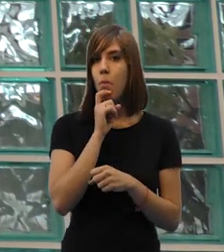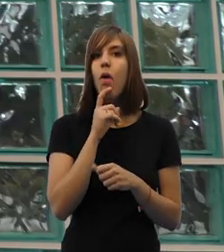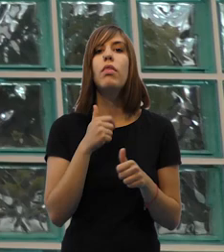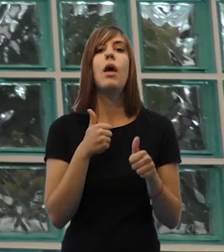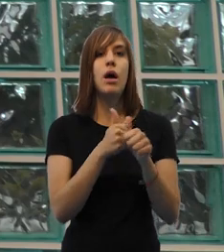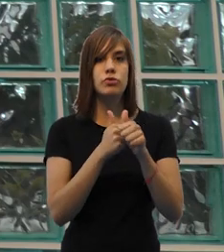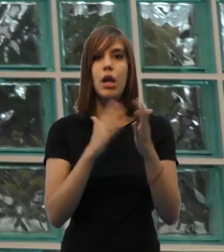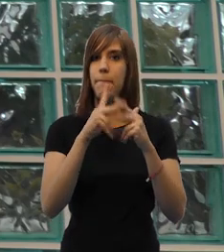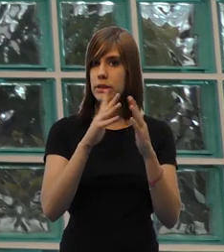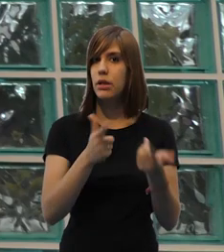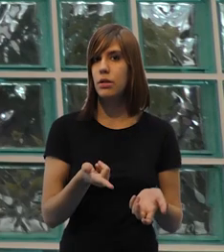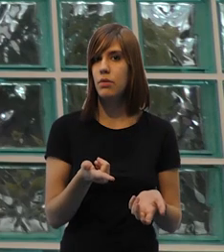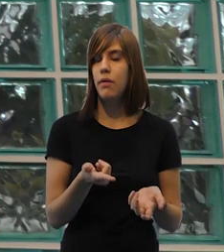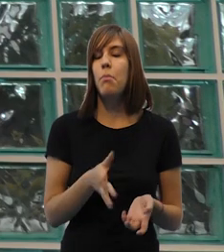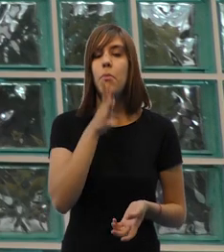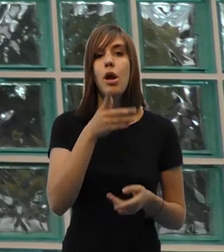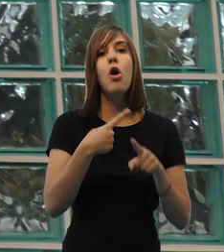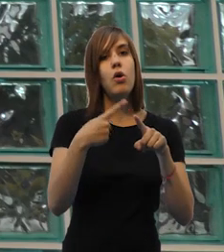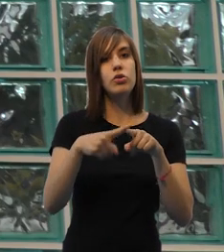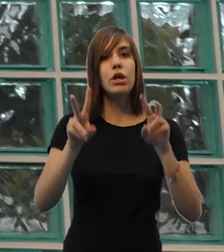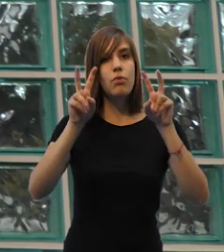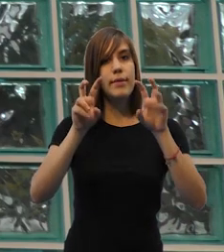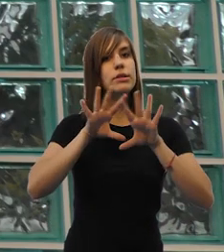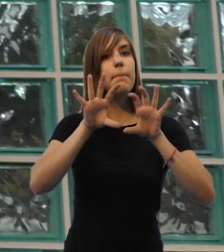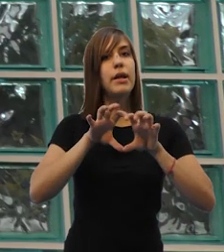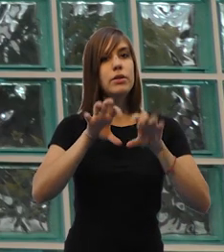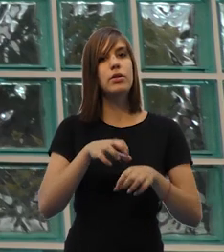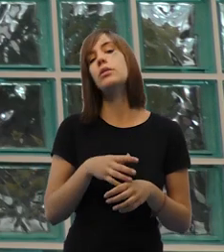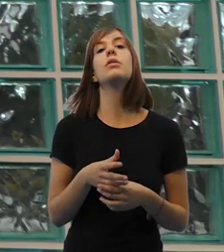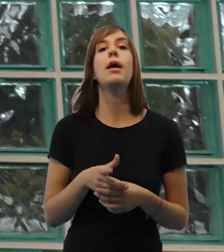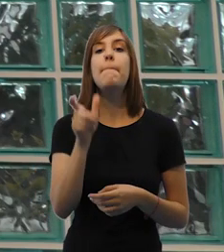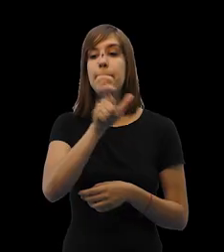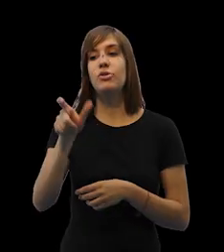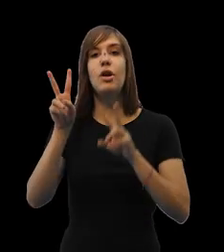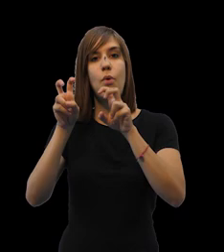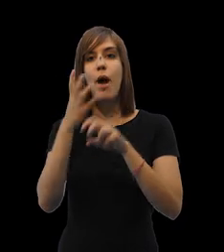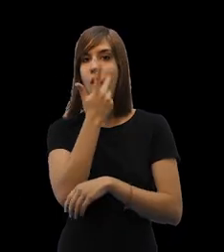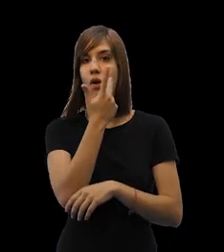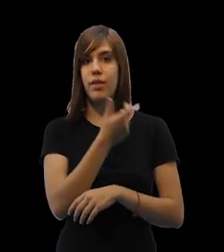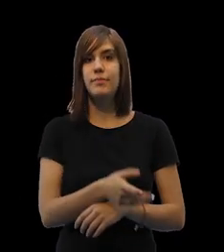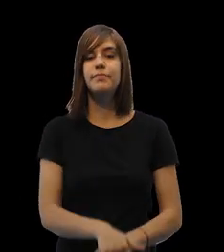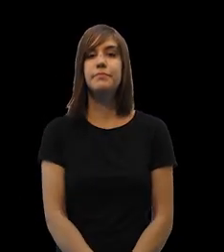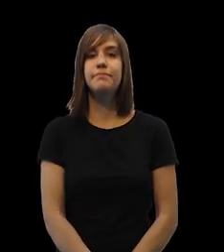administración. Porque aprendo cosas nuevas y conocer gente nueva.